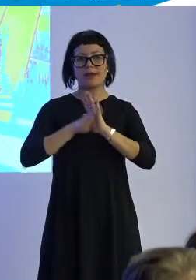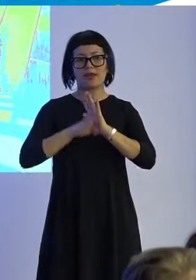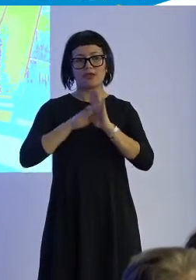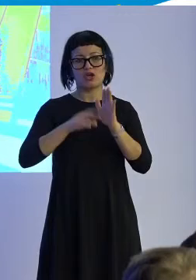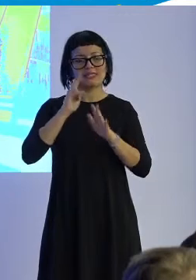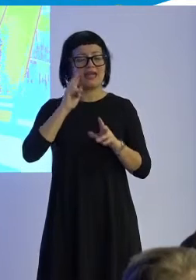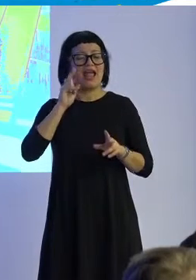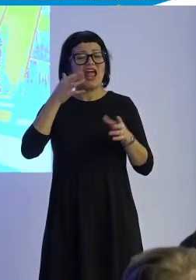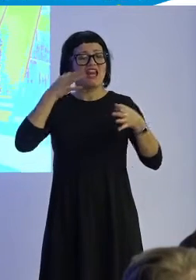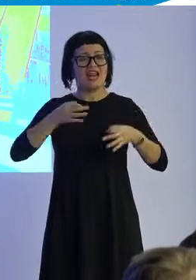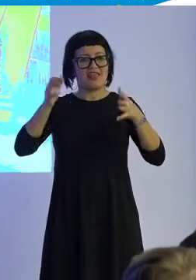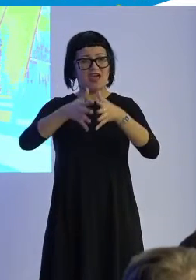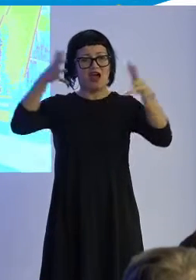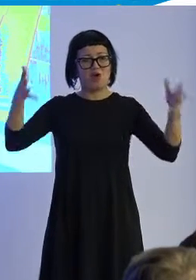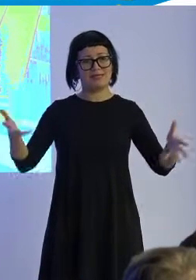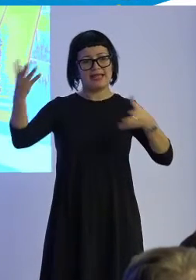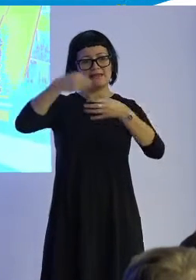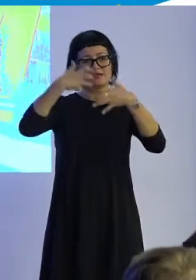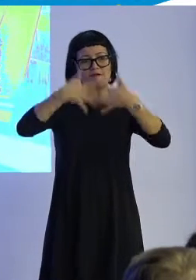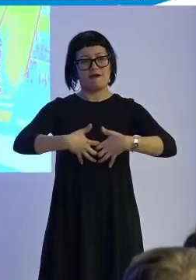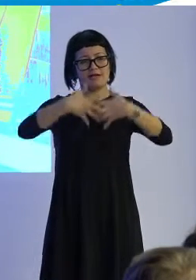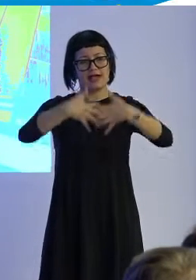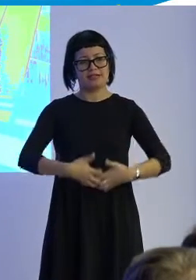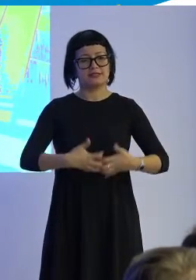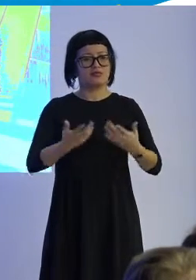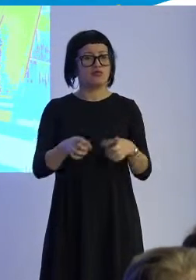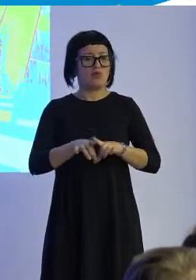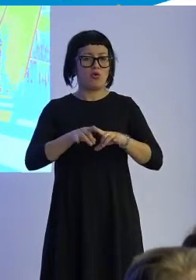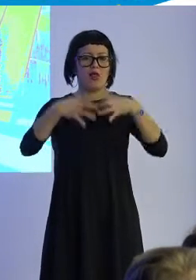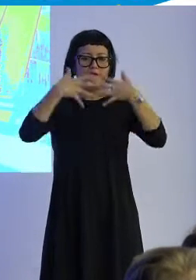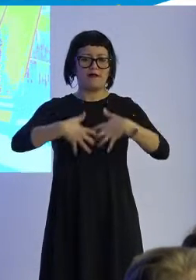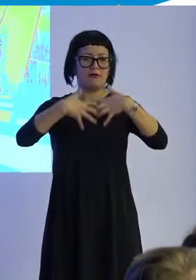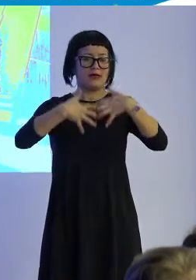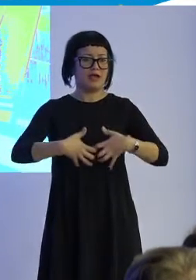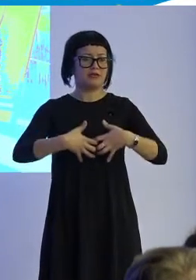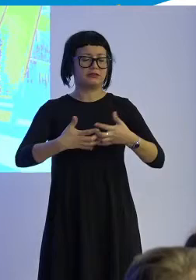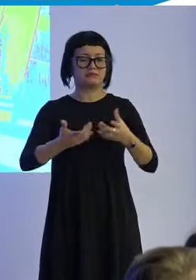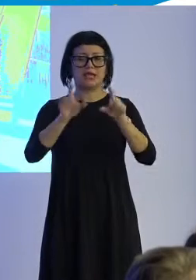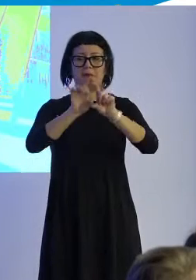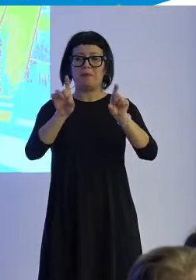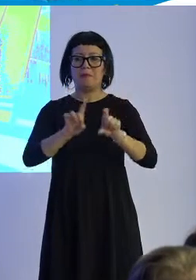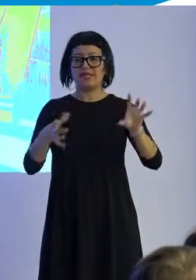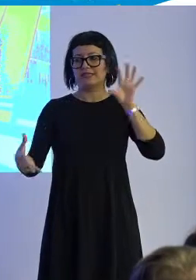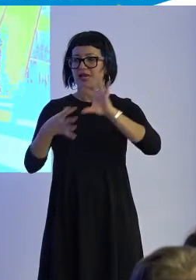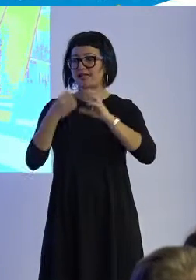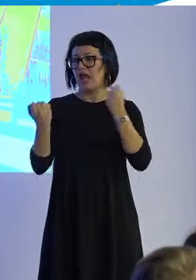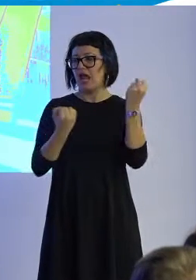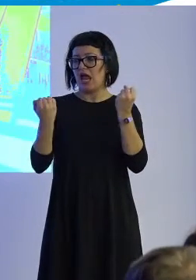aumentada en las fábricas, en fabricantes en empresas de